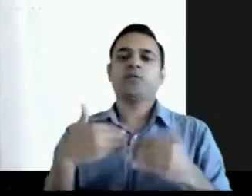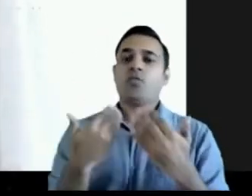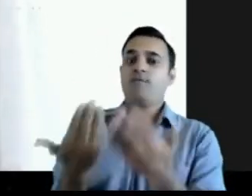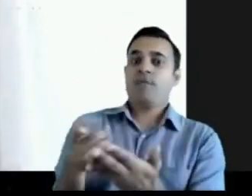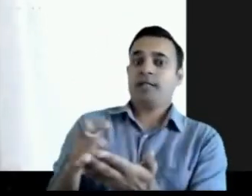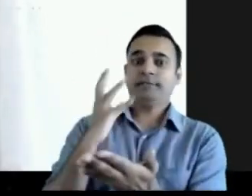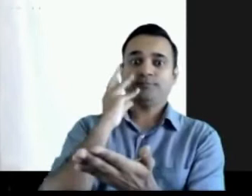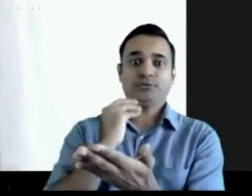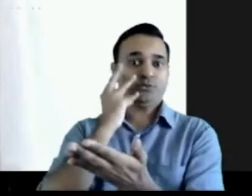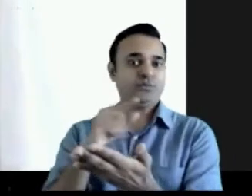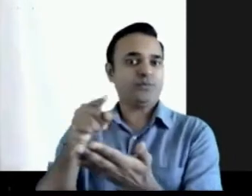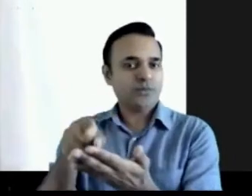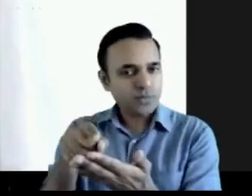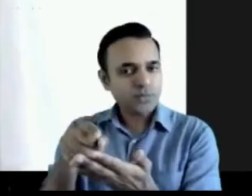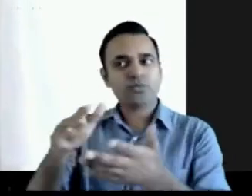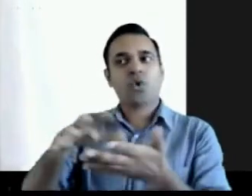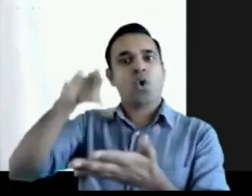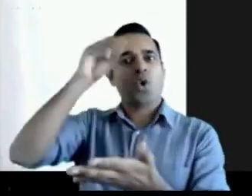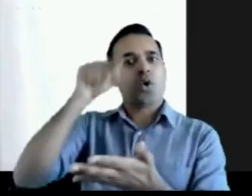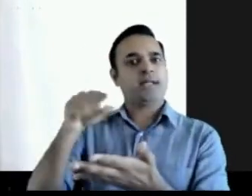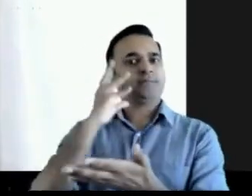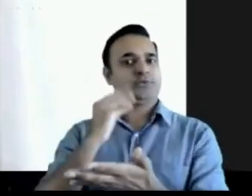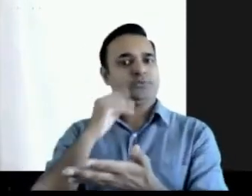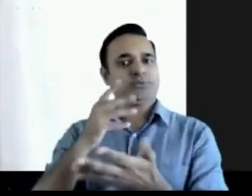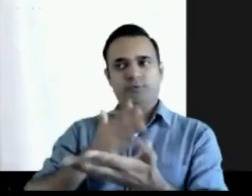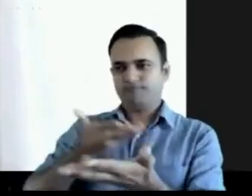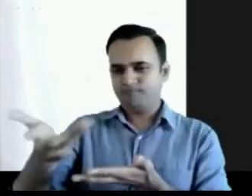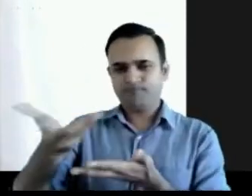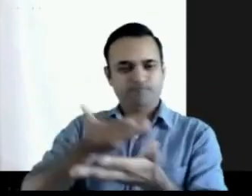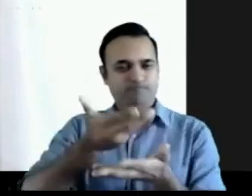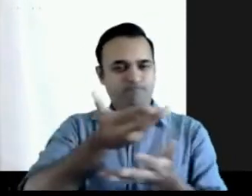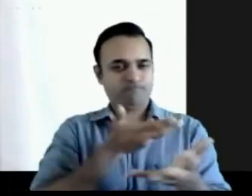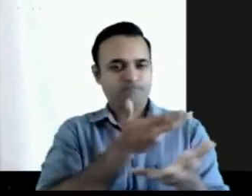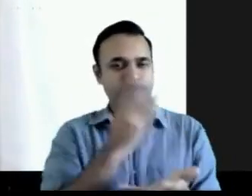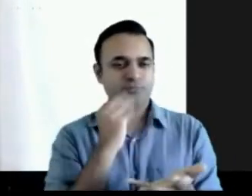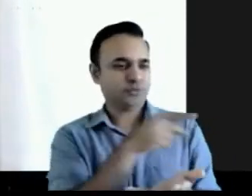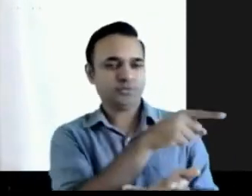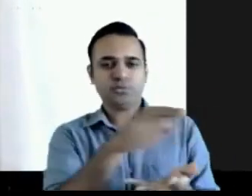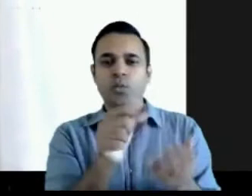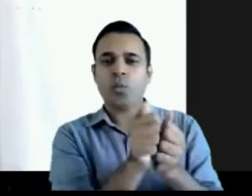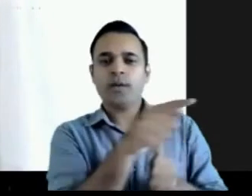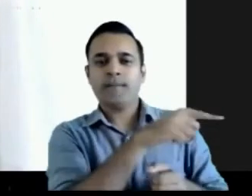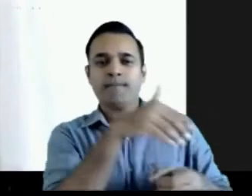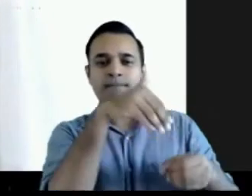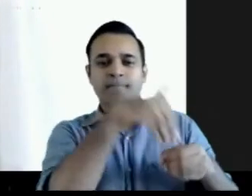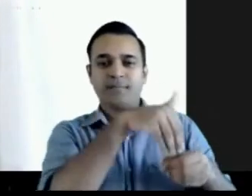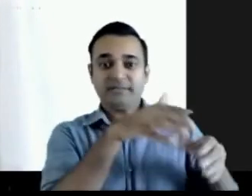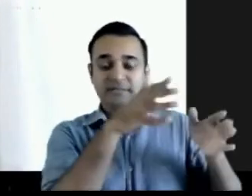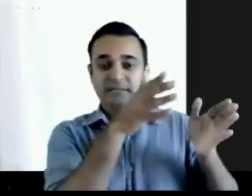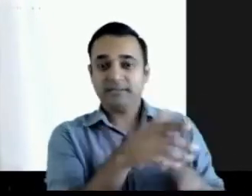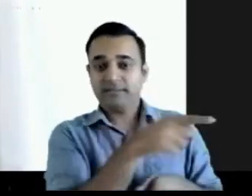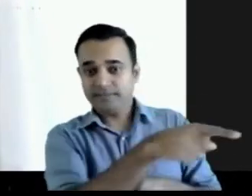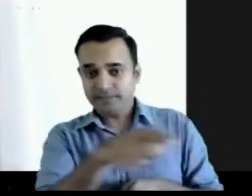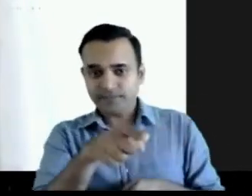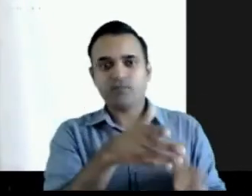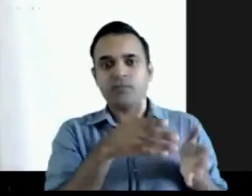sistémico de los desastres en la región en esta región tanto en centroamérica como en el caribe en las